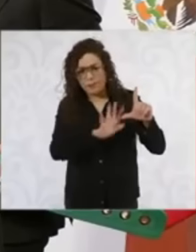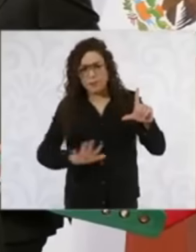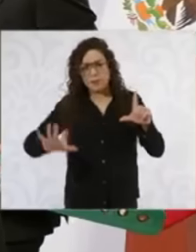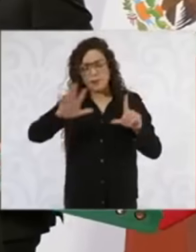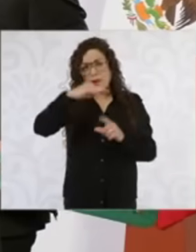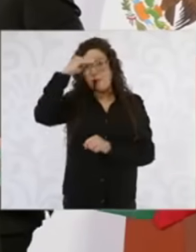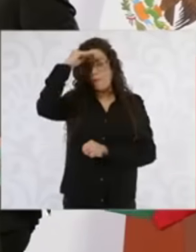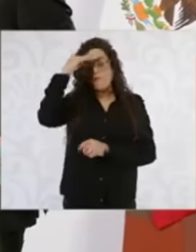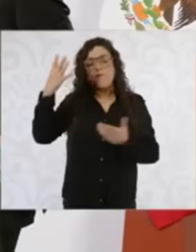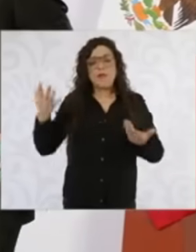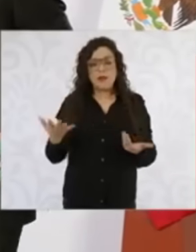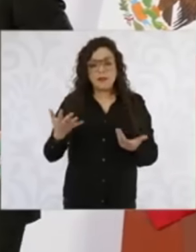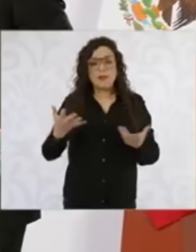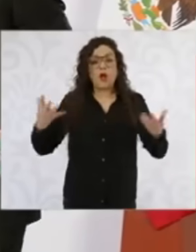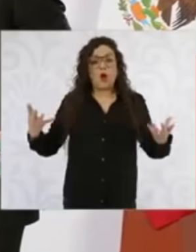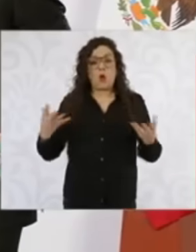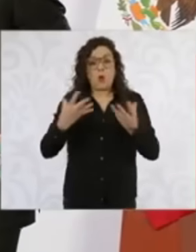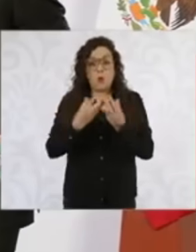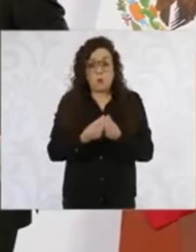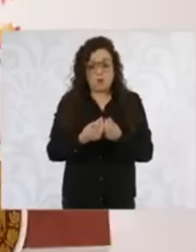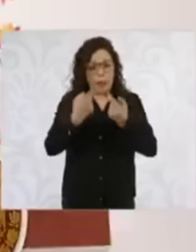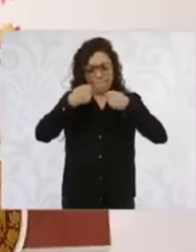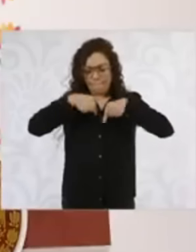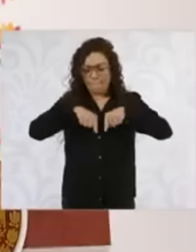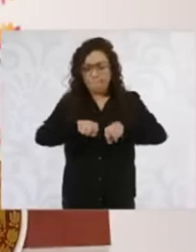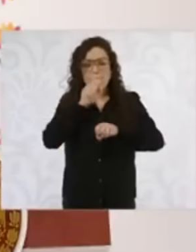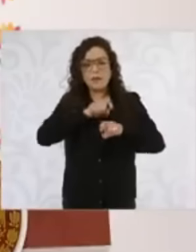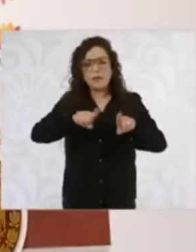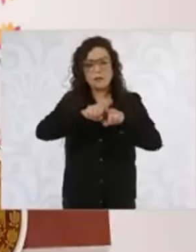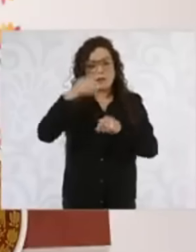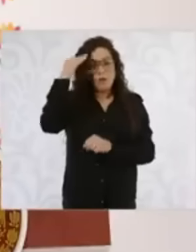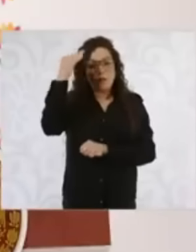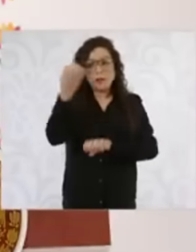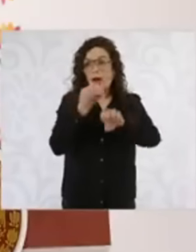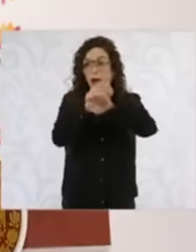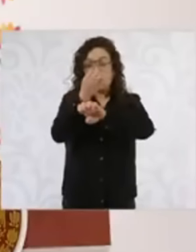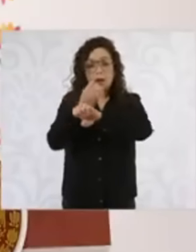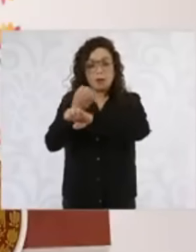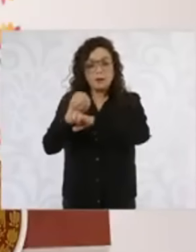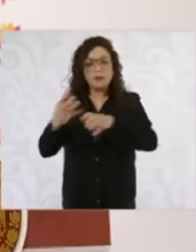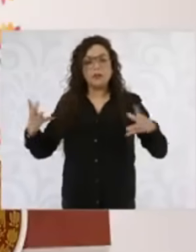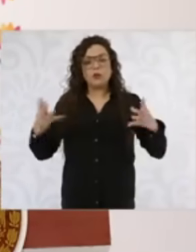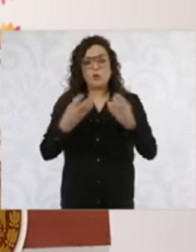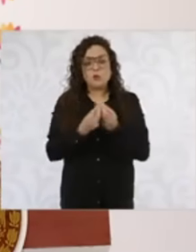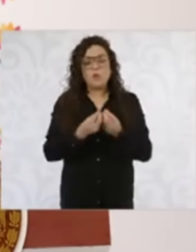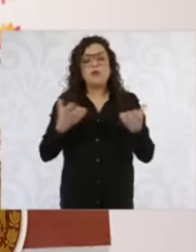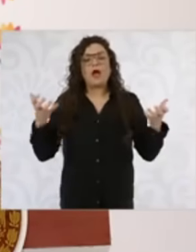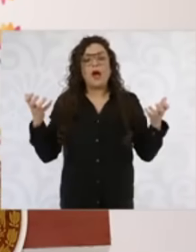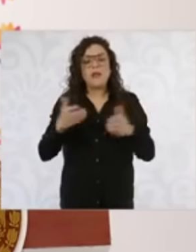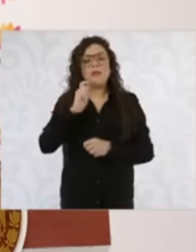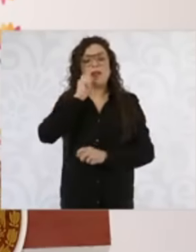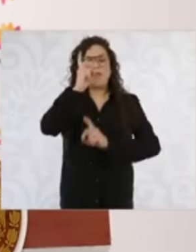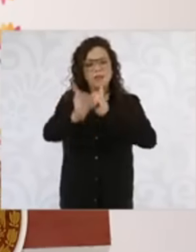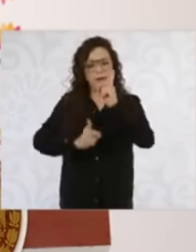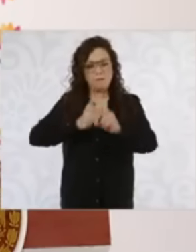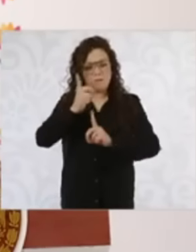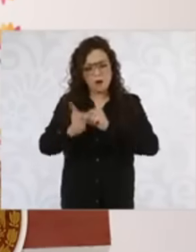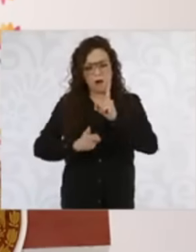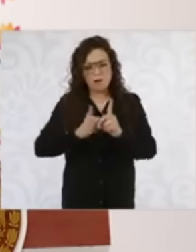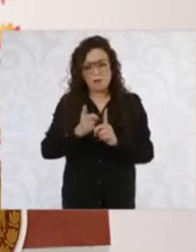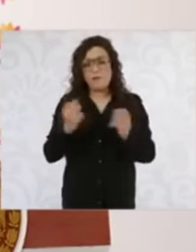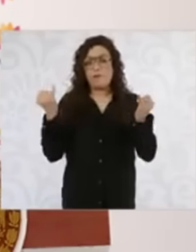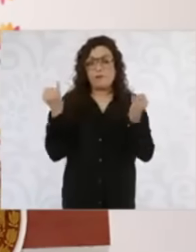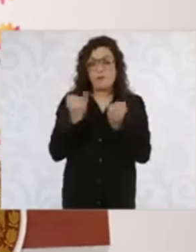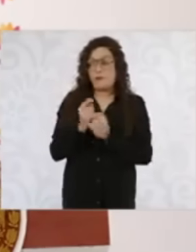se están tomando medidas para que nuestros adultos mayores no pierdan poder adquisitivo. Es importante que estemos al tanto de cómo